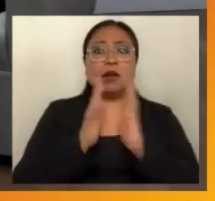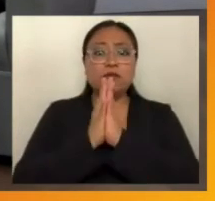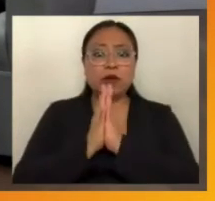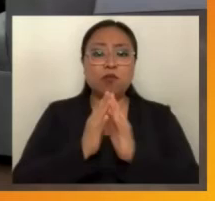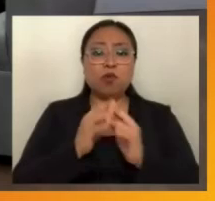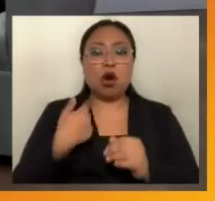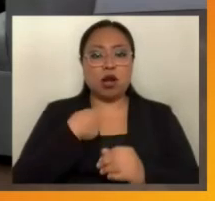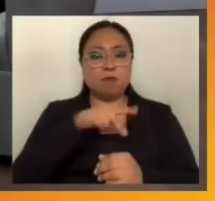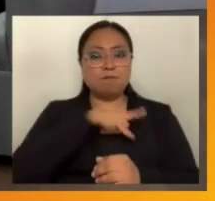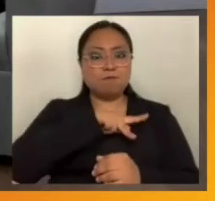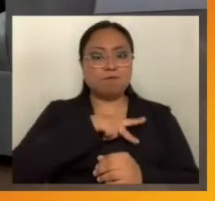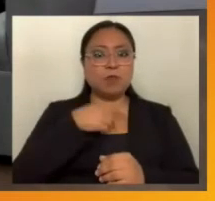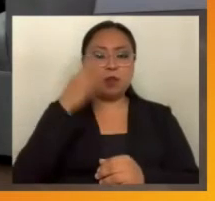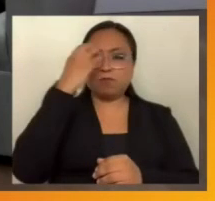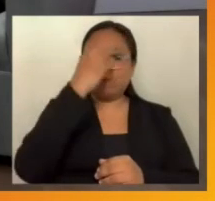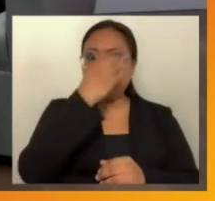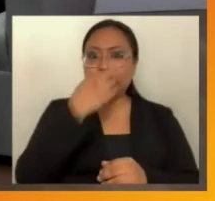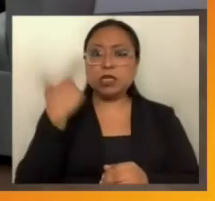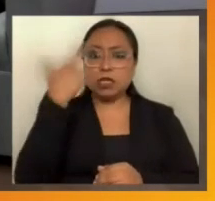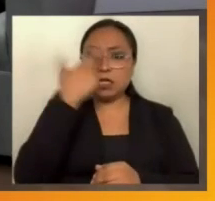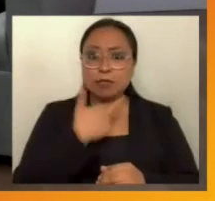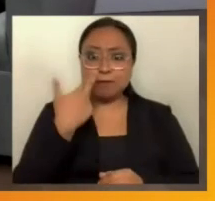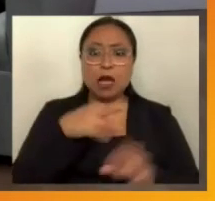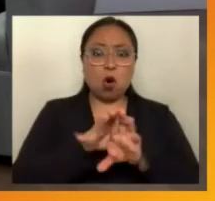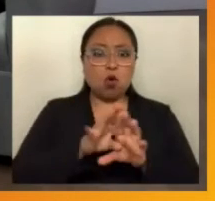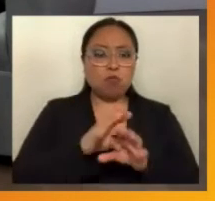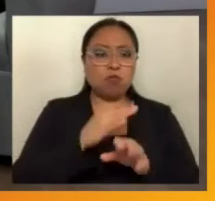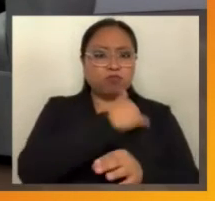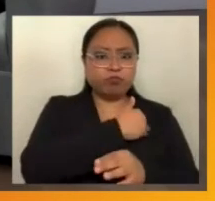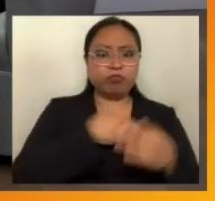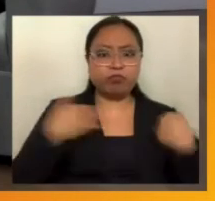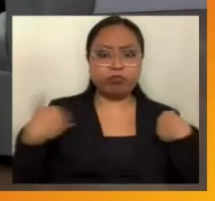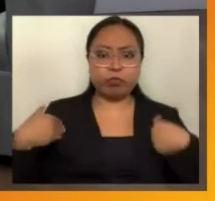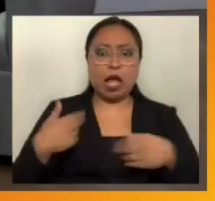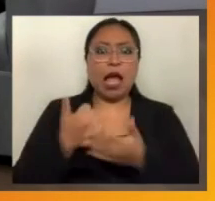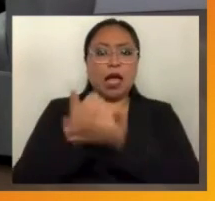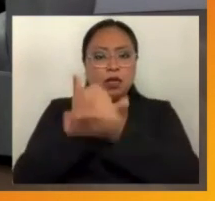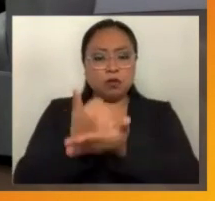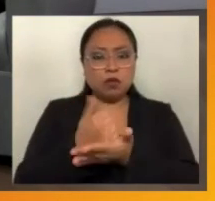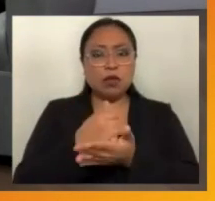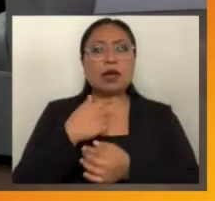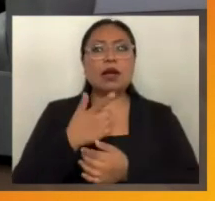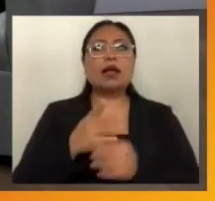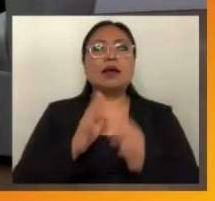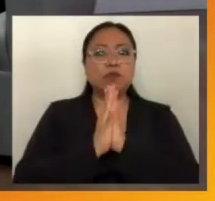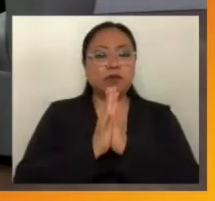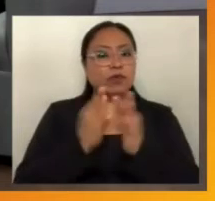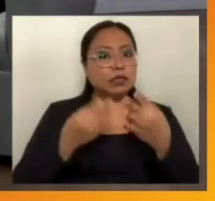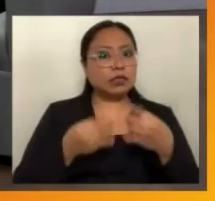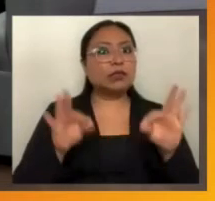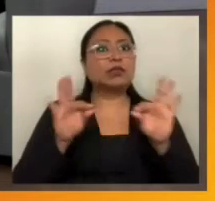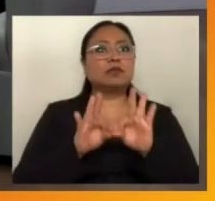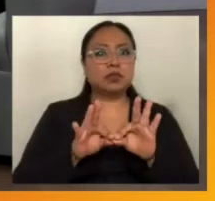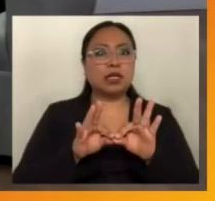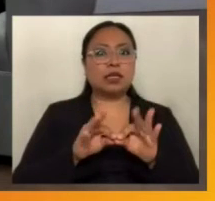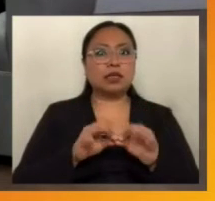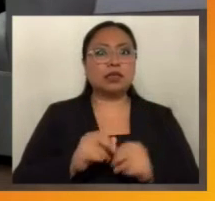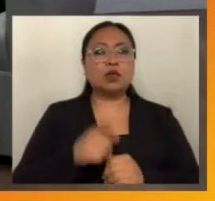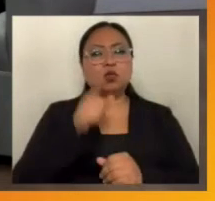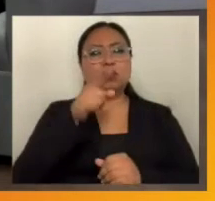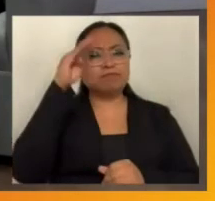la autoexploración mensual. Porque sabemos que cada vez que tú haces algún comentario en tus redes sociales, sí generas un impacto. ¿Qué piensas de